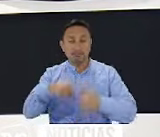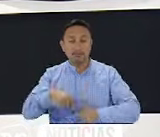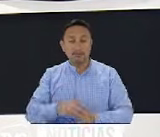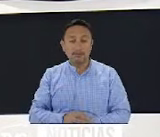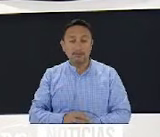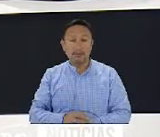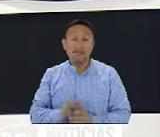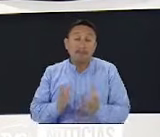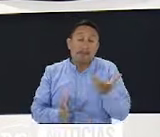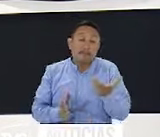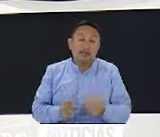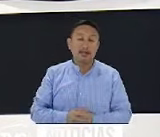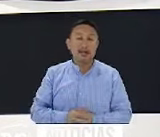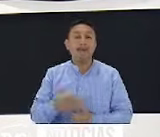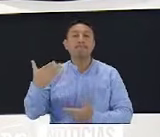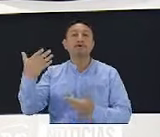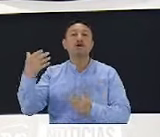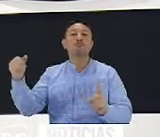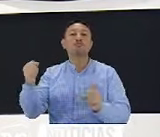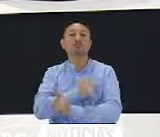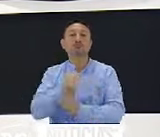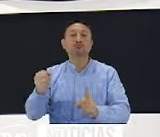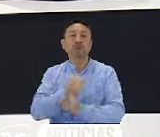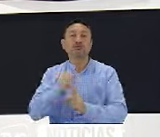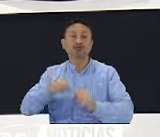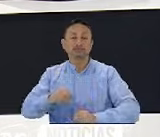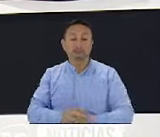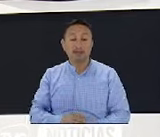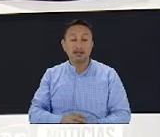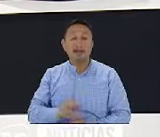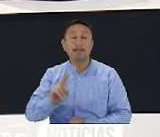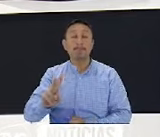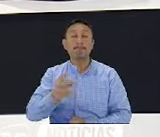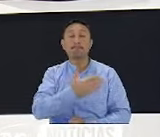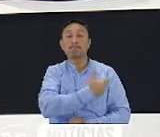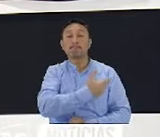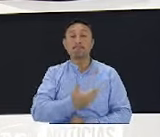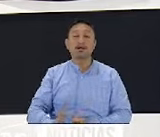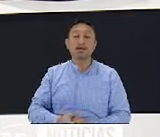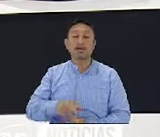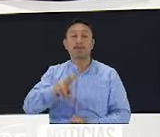violencia política de género que habría sufrido la vicepresidenta Verónica Vaz.